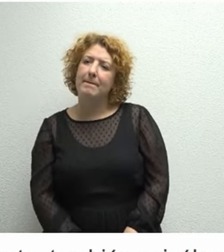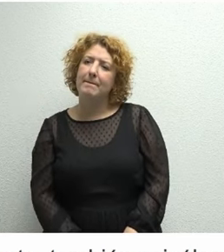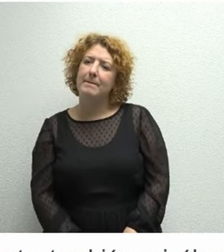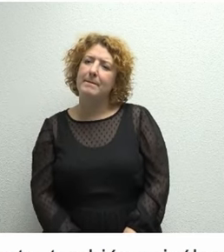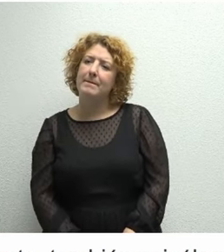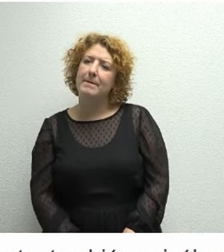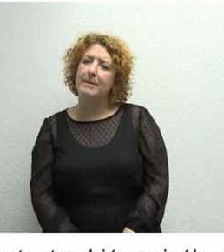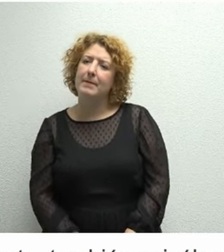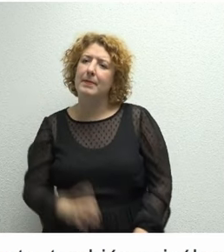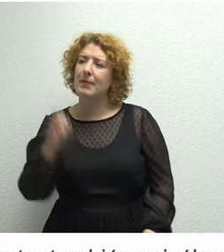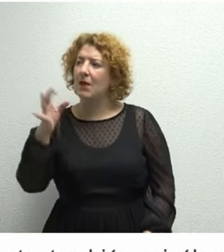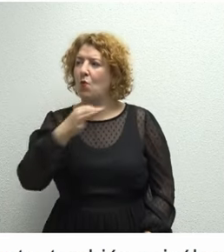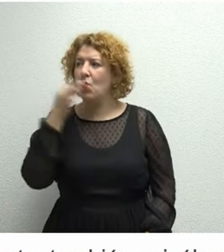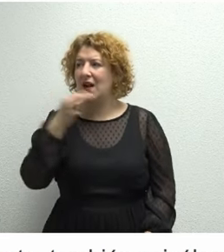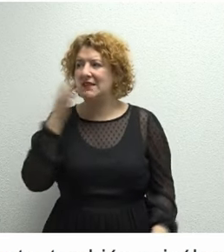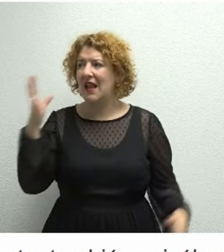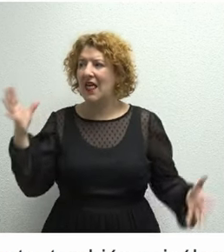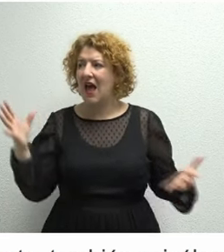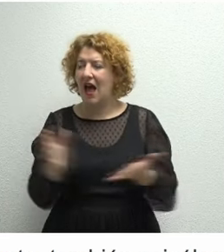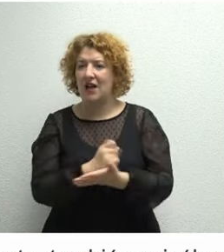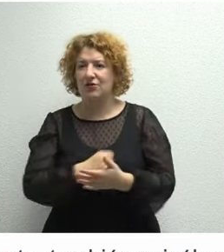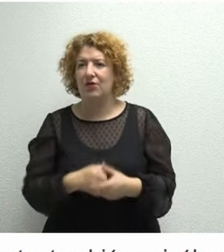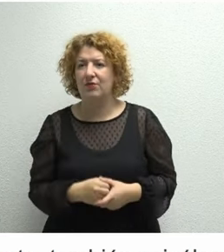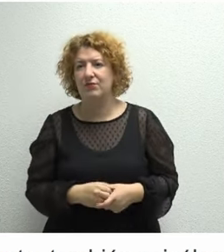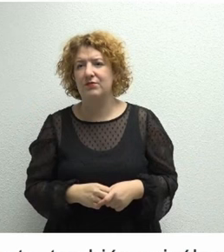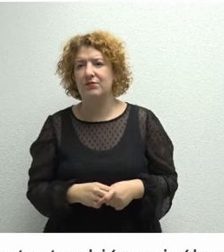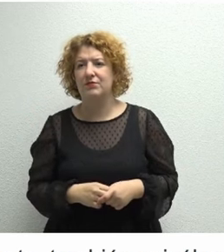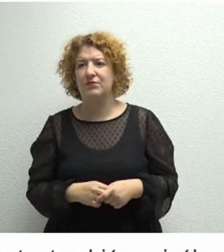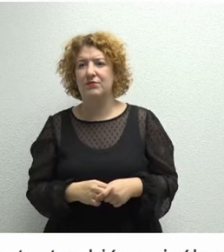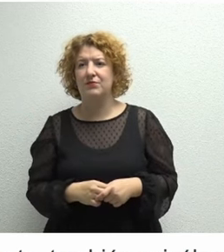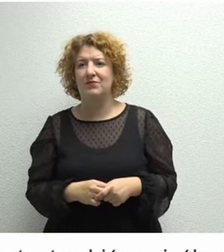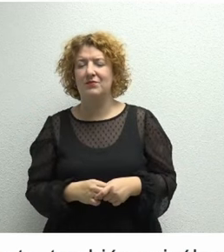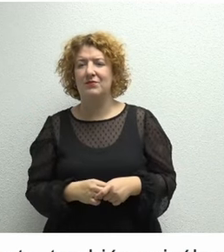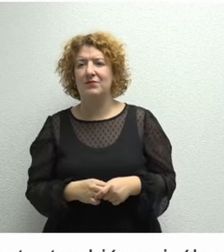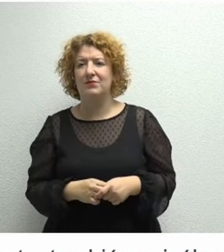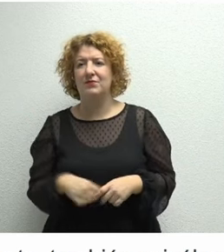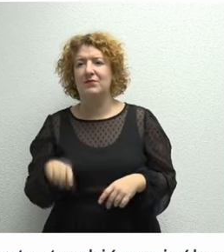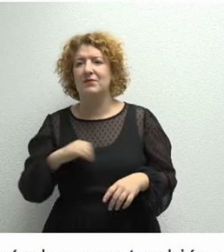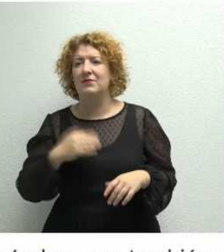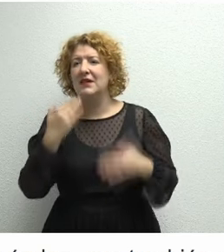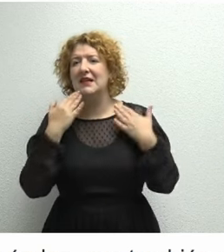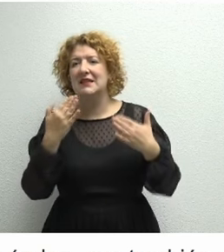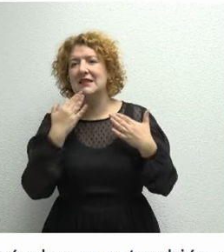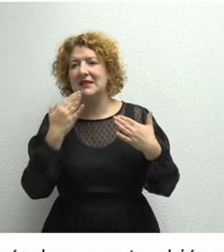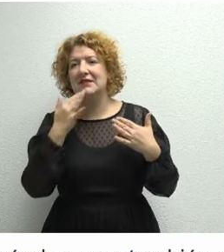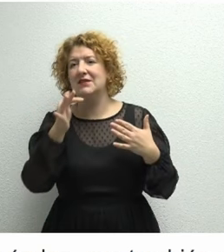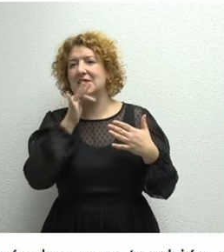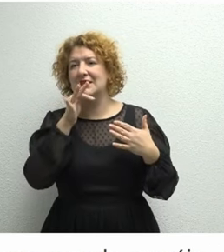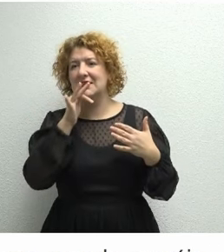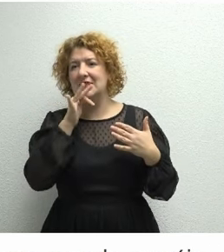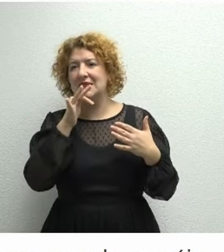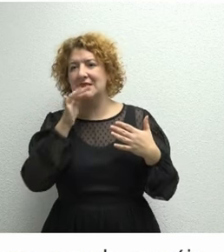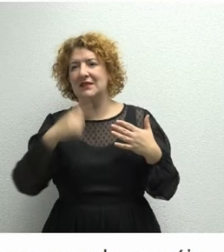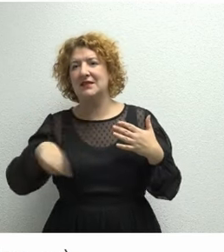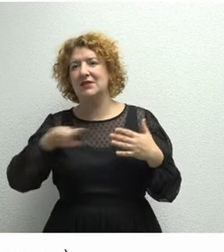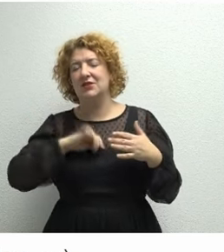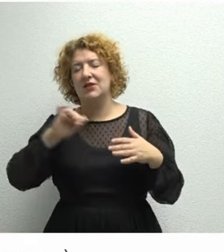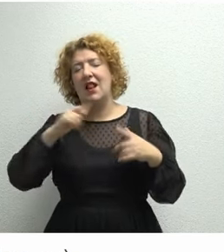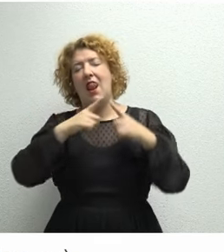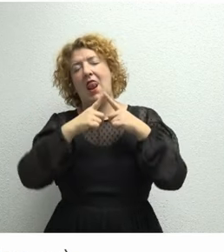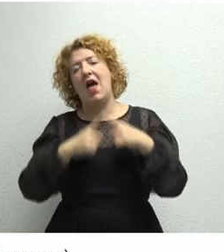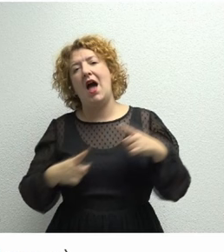Bueno buenas tardes a todos eh En este rato y agradecer losos que todavía seguimos hoy después de esta